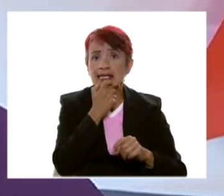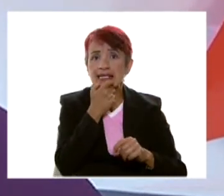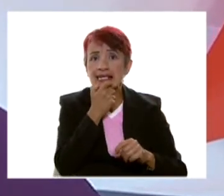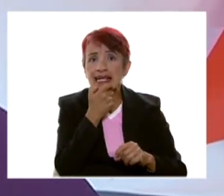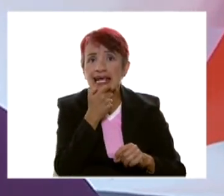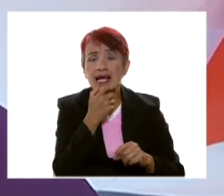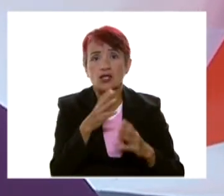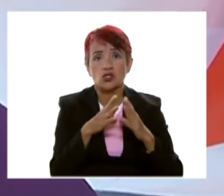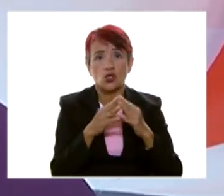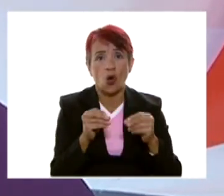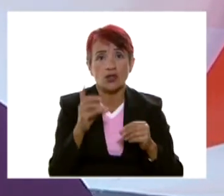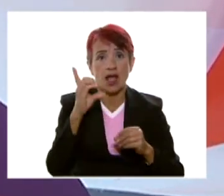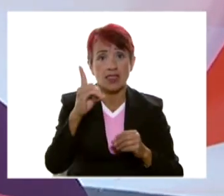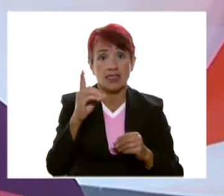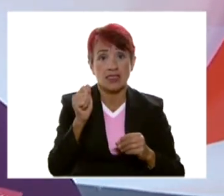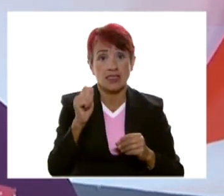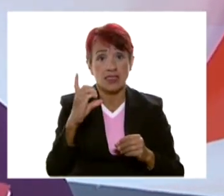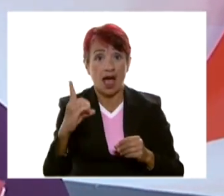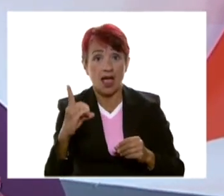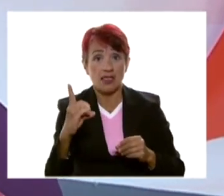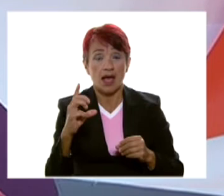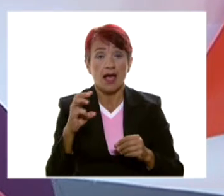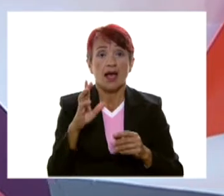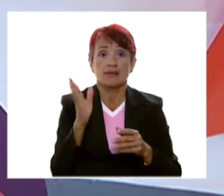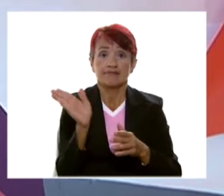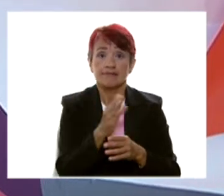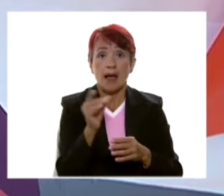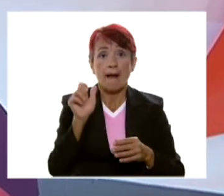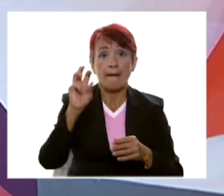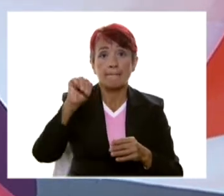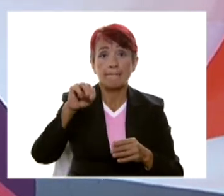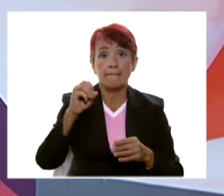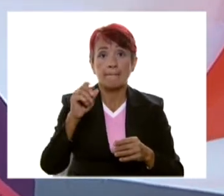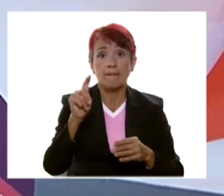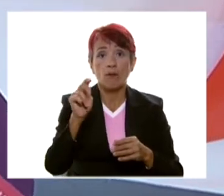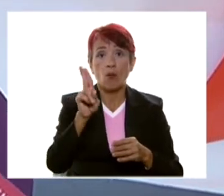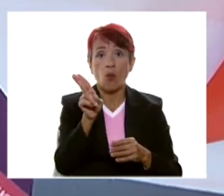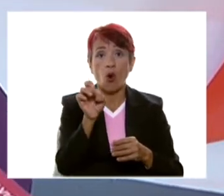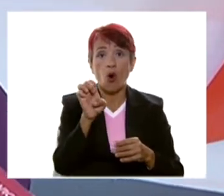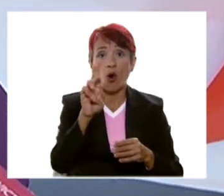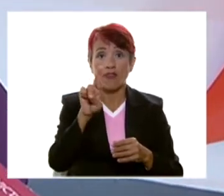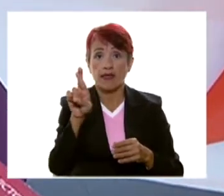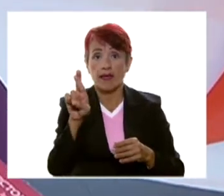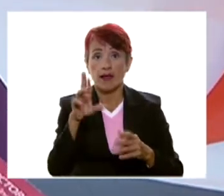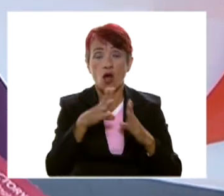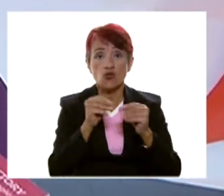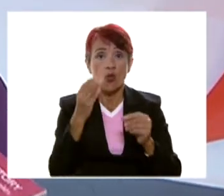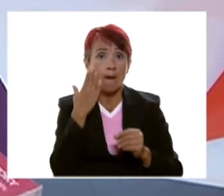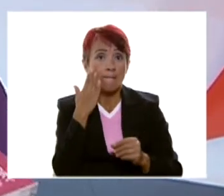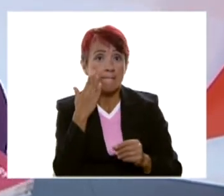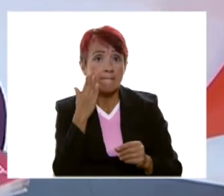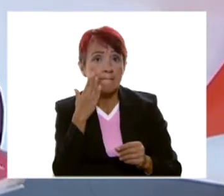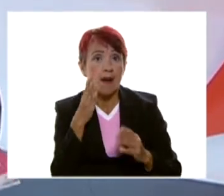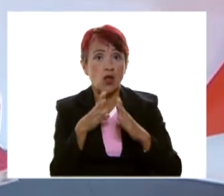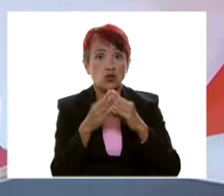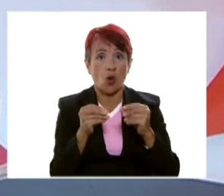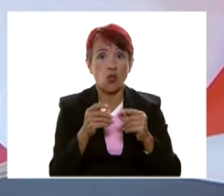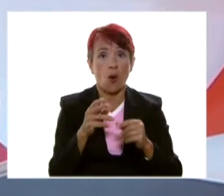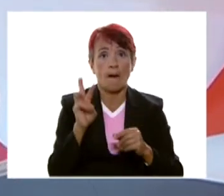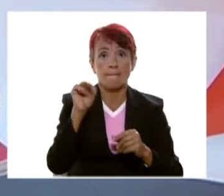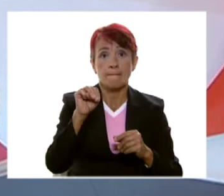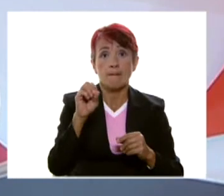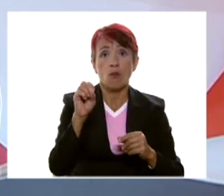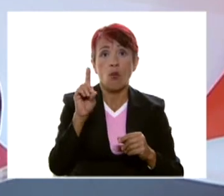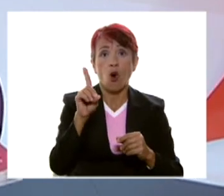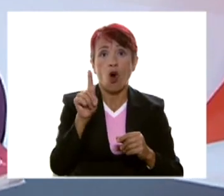papá le decimos dad, mamá le decimos mother o mom, ¿ok? Y si quieren saber la diferencia, recuerden, mom es como más hacia nosotros y mother